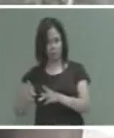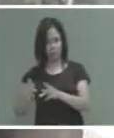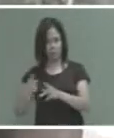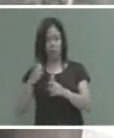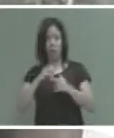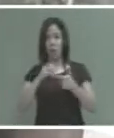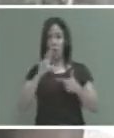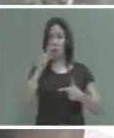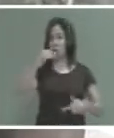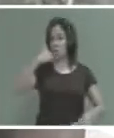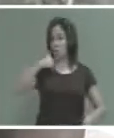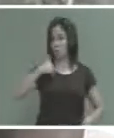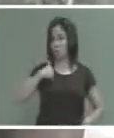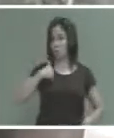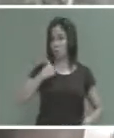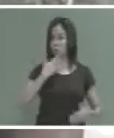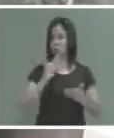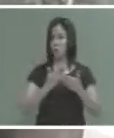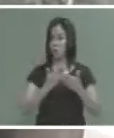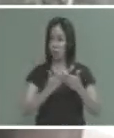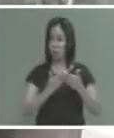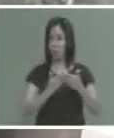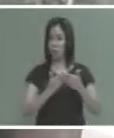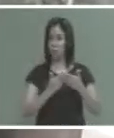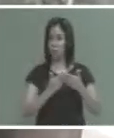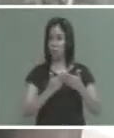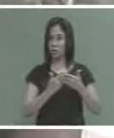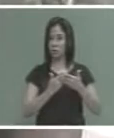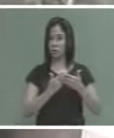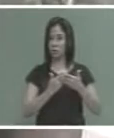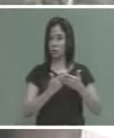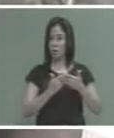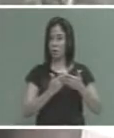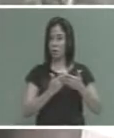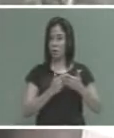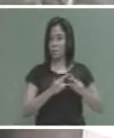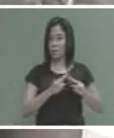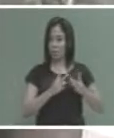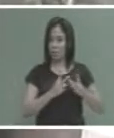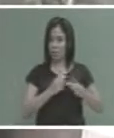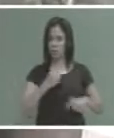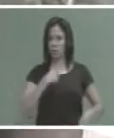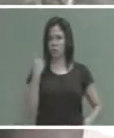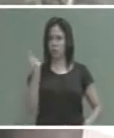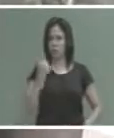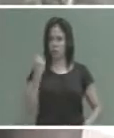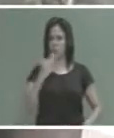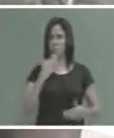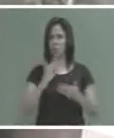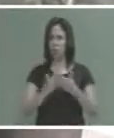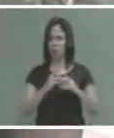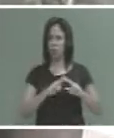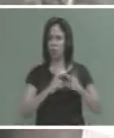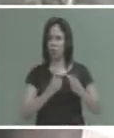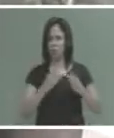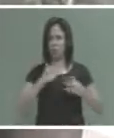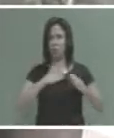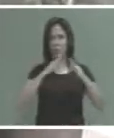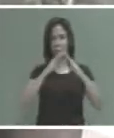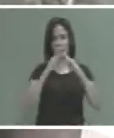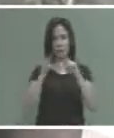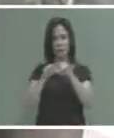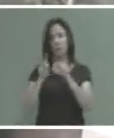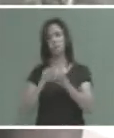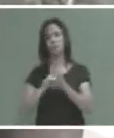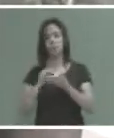buenos modales o valores. Entonces yo siempre he sido una persona de muy buenos valores en mi casa y